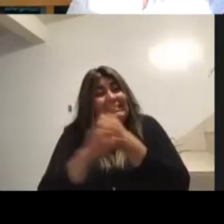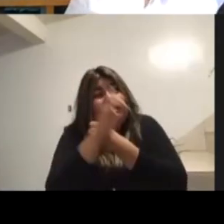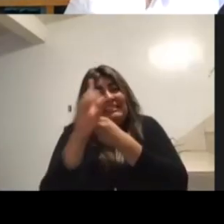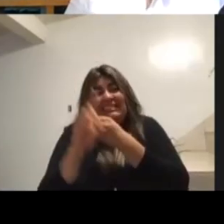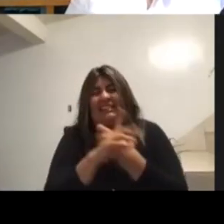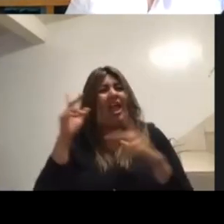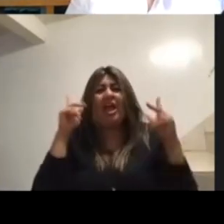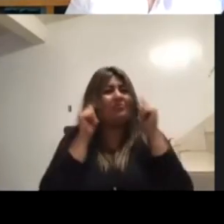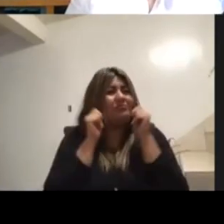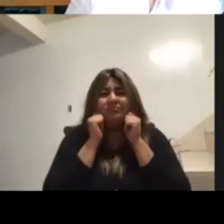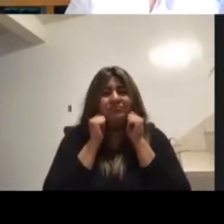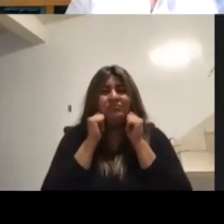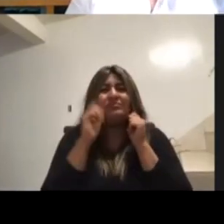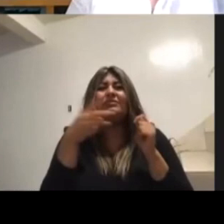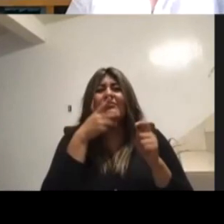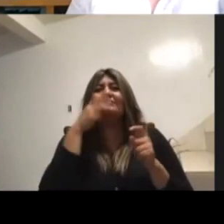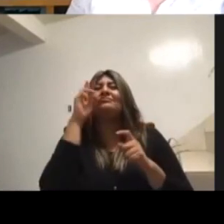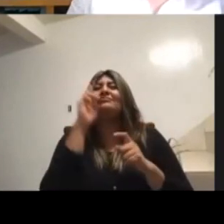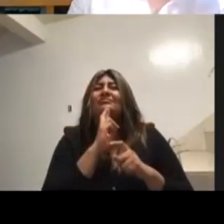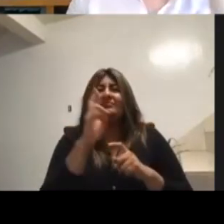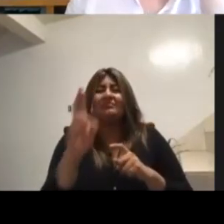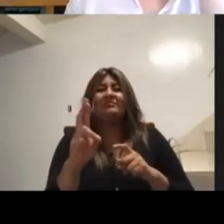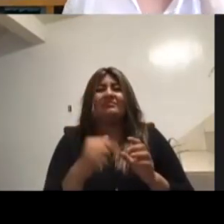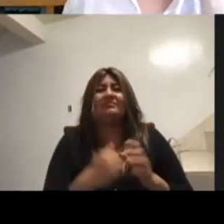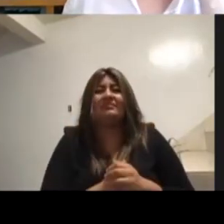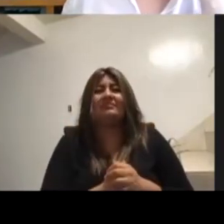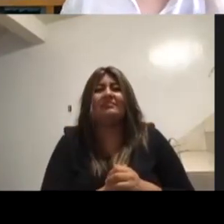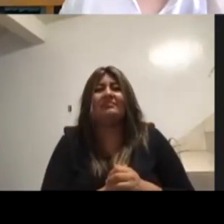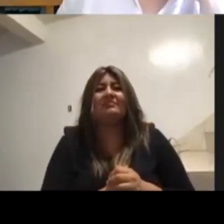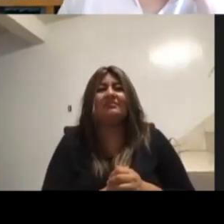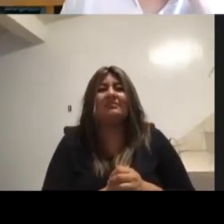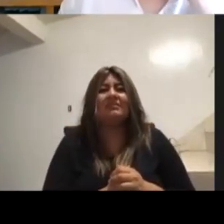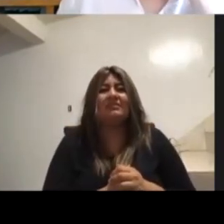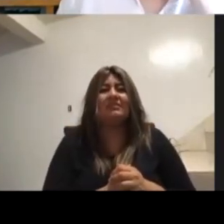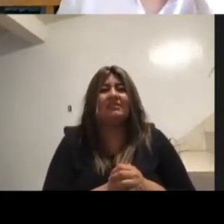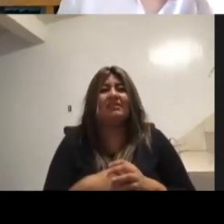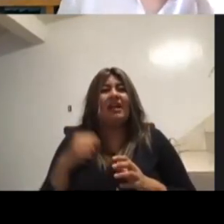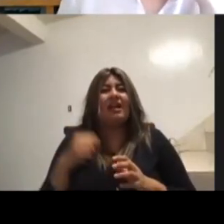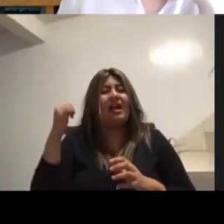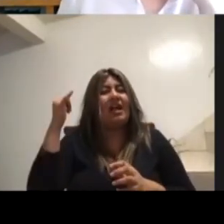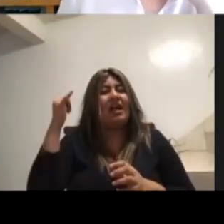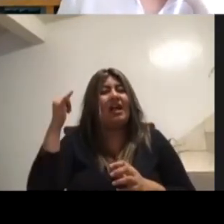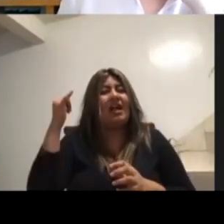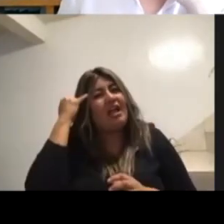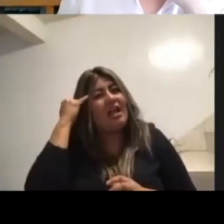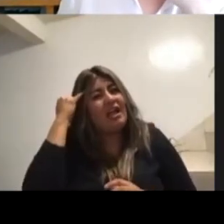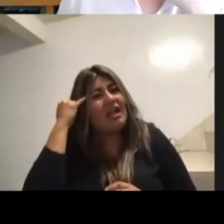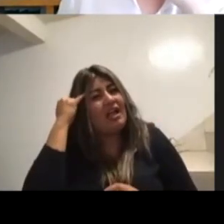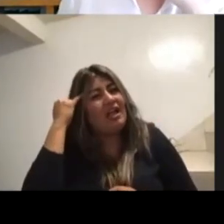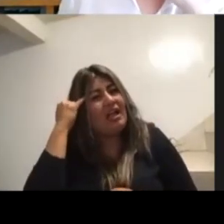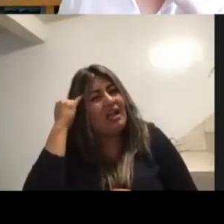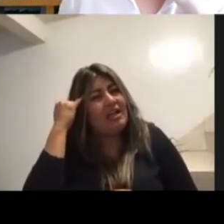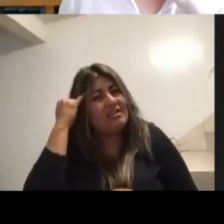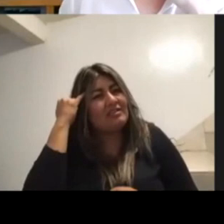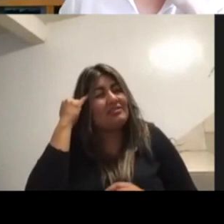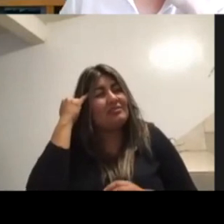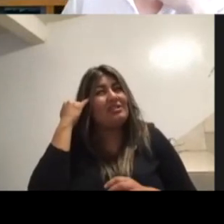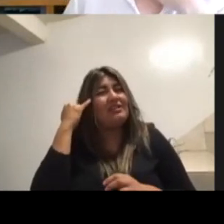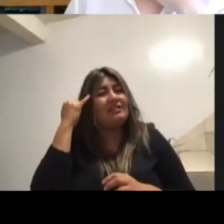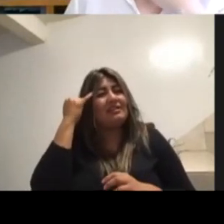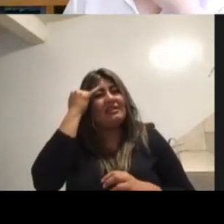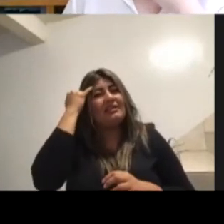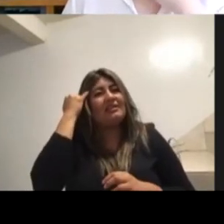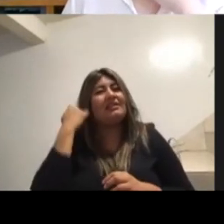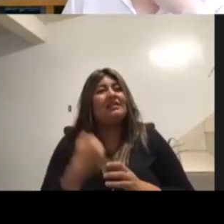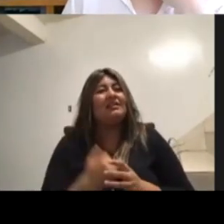Educación indígena, como hoy la entendemos, bueno, como ayer se entendía en el país, hoy no me queda tan claro. Entiendo